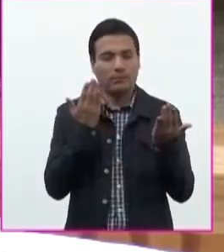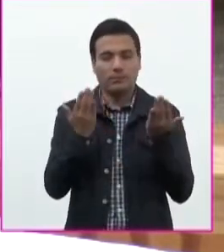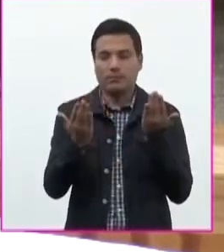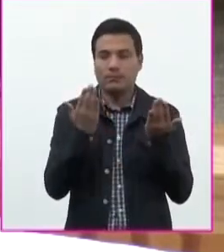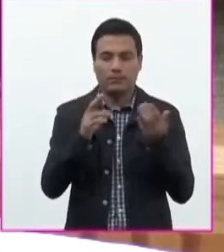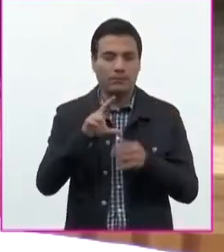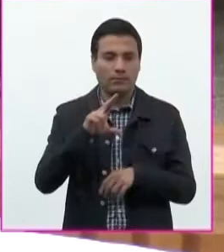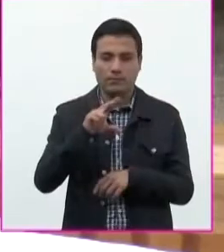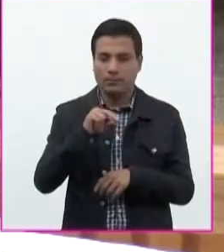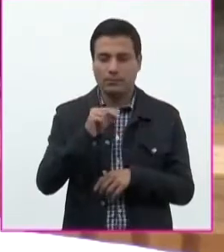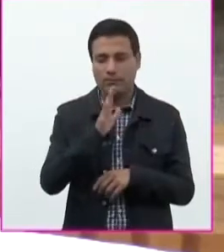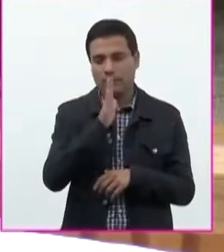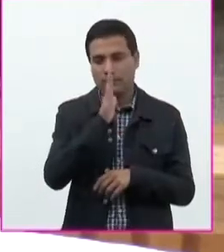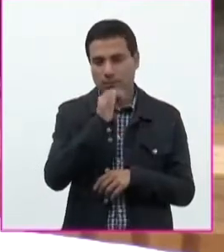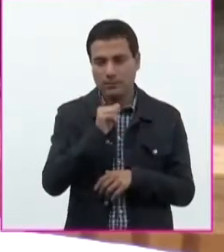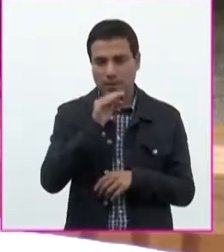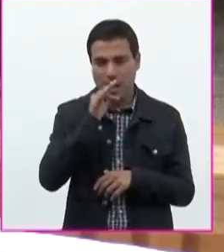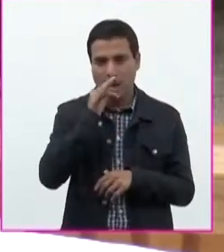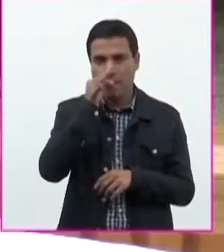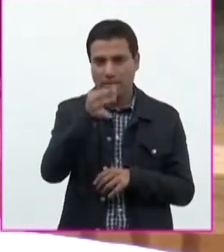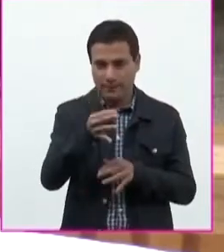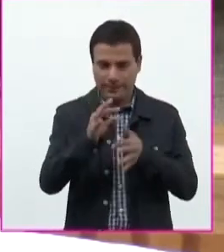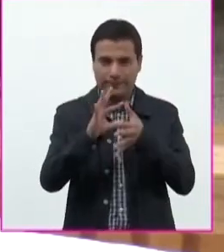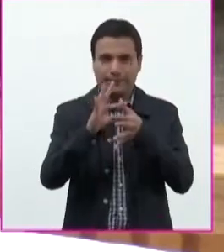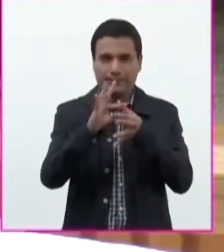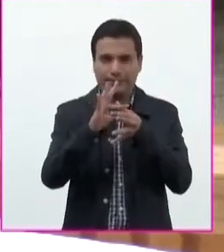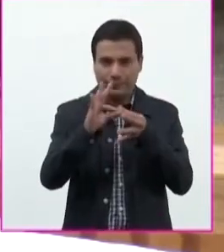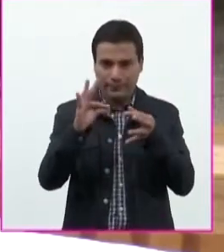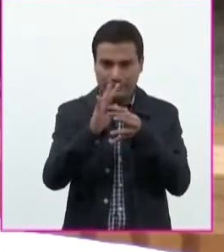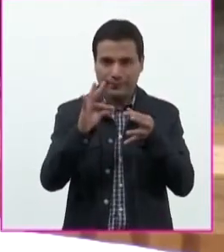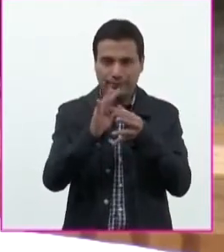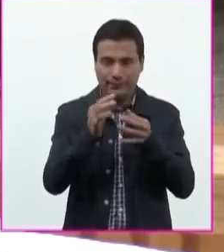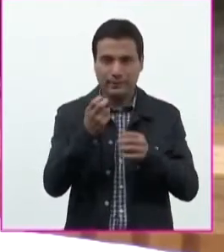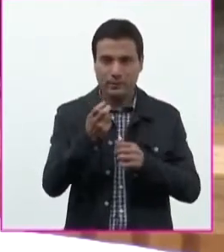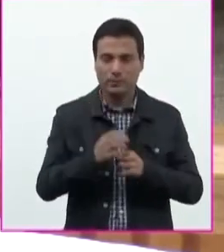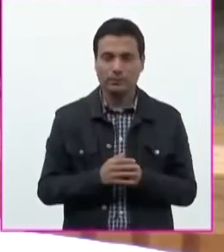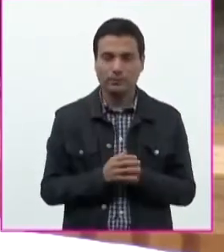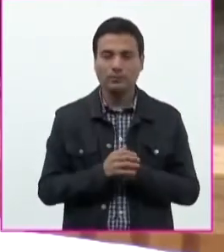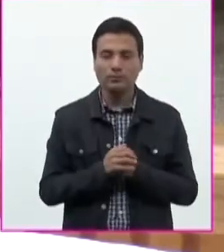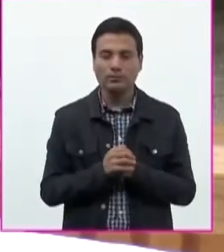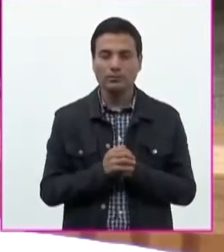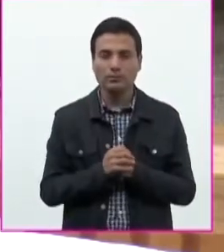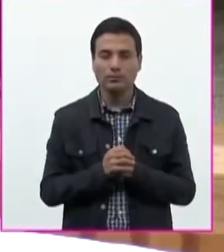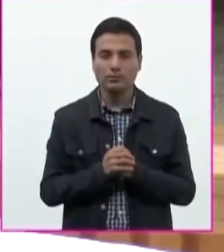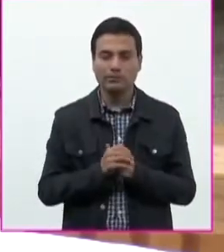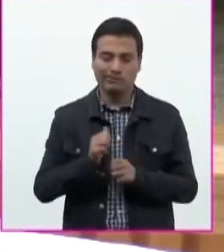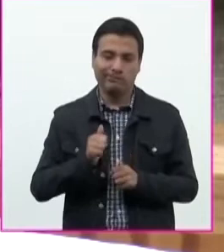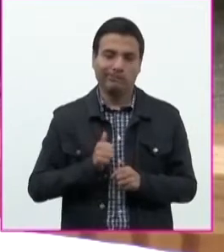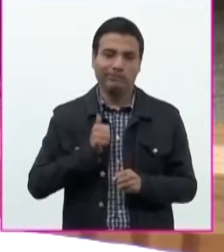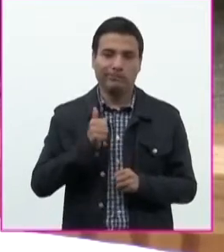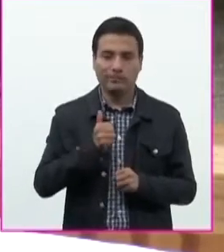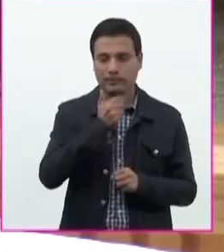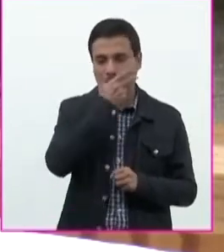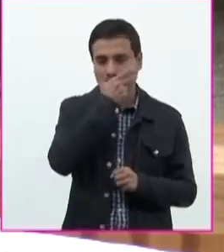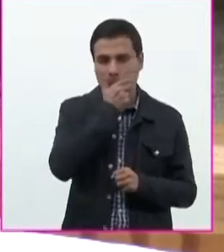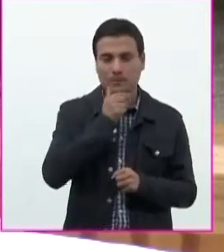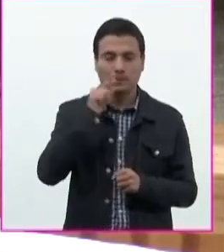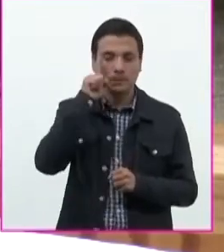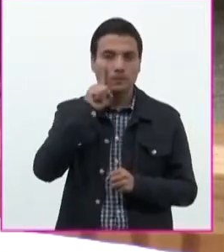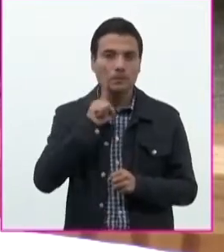aprovechamos la oportunidad para explicar eso a las señoras y señores diputados